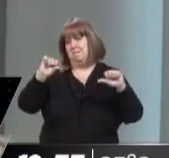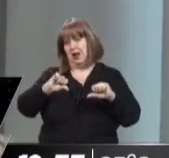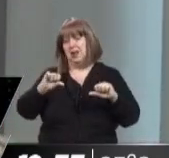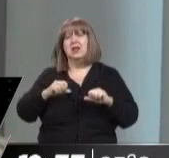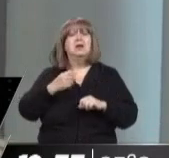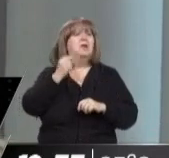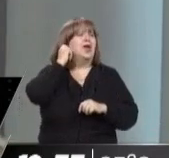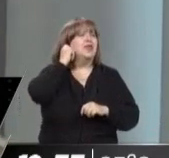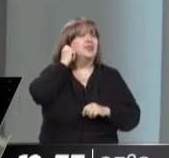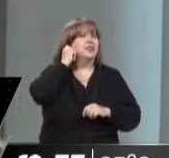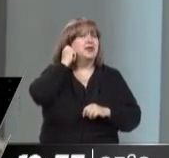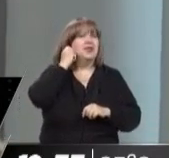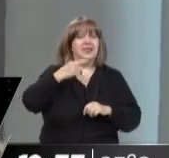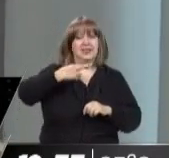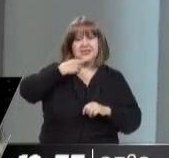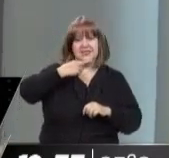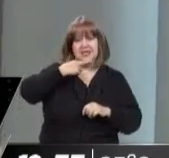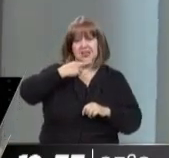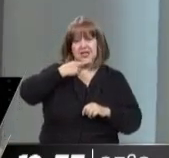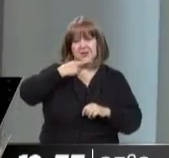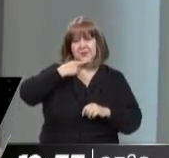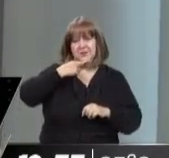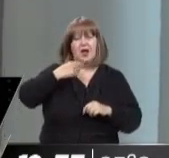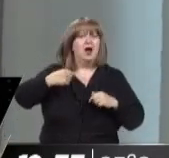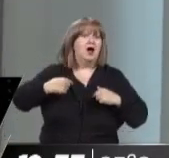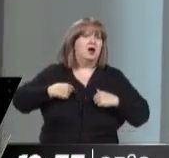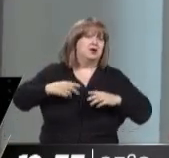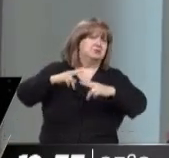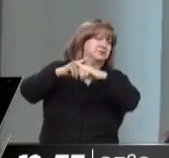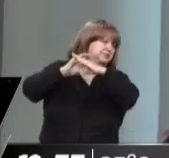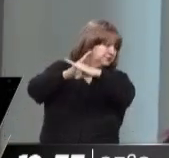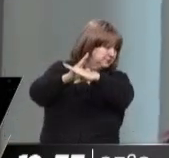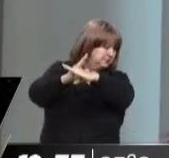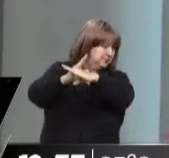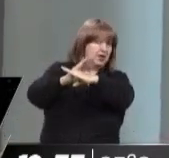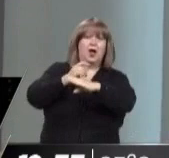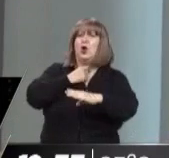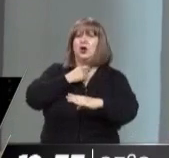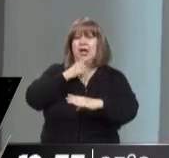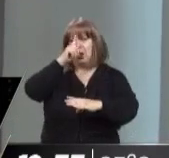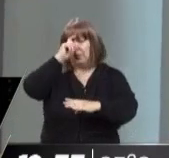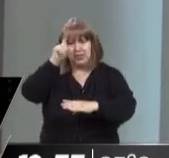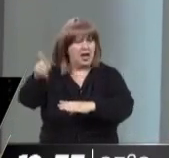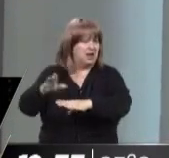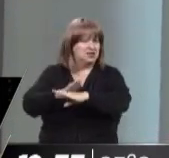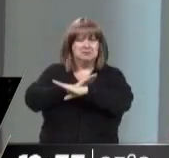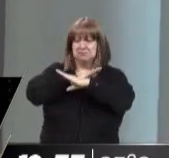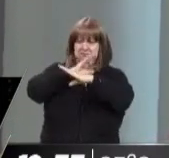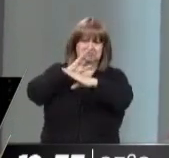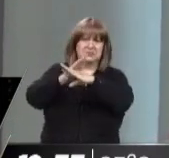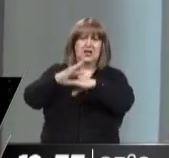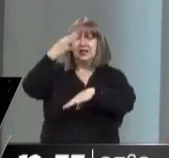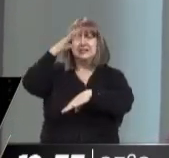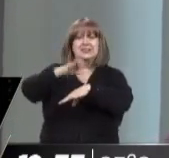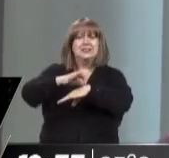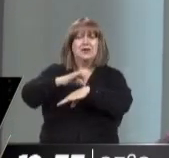17 hoy en día no quiere saber absolutamente nada ni siquiera con ir a un hospital si se